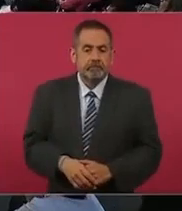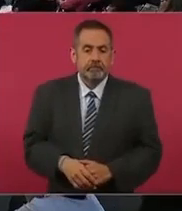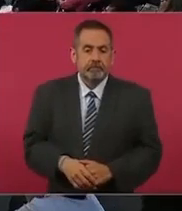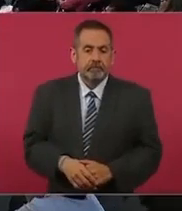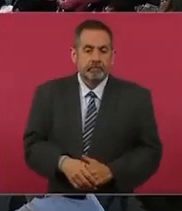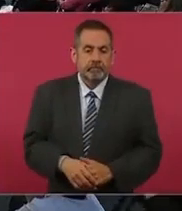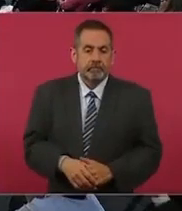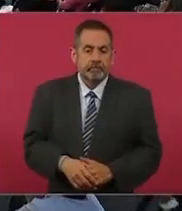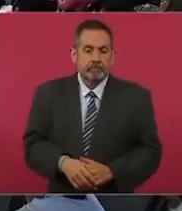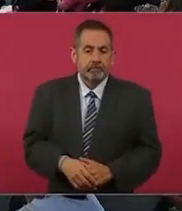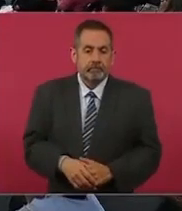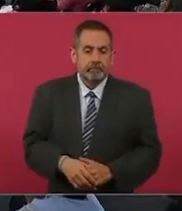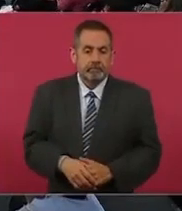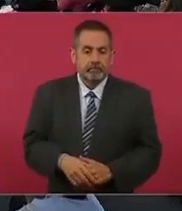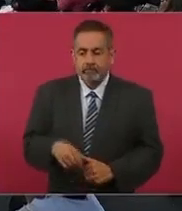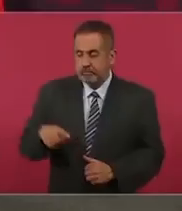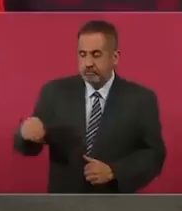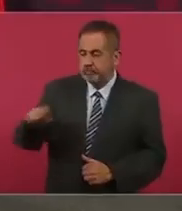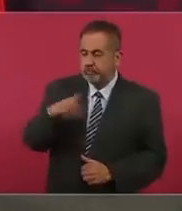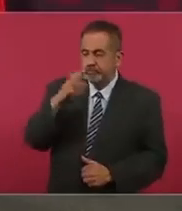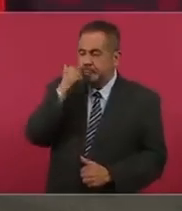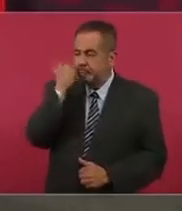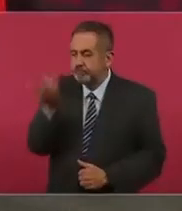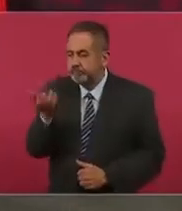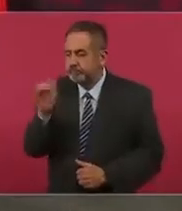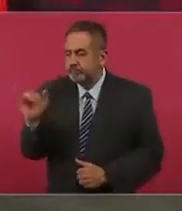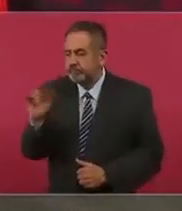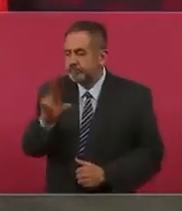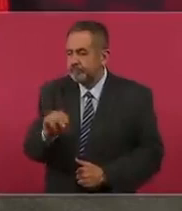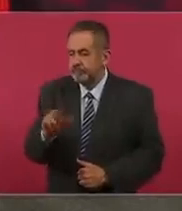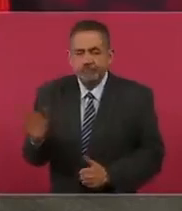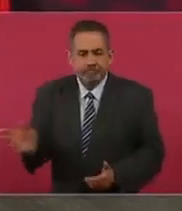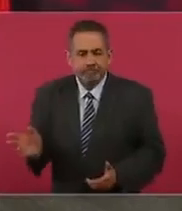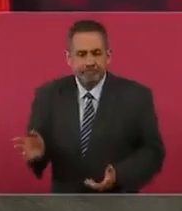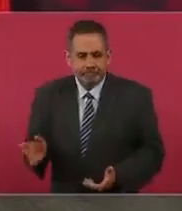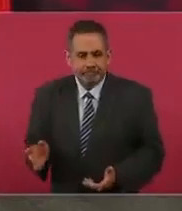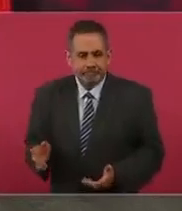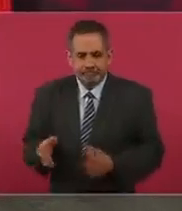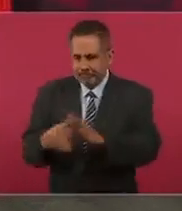como dicen allá por mi pueblo, ¿vas a querer o no vas a querer?